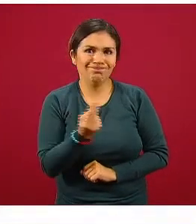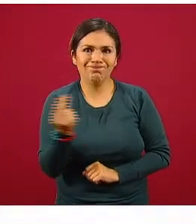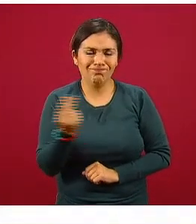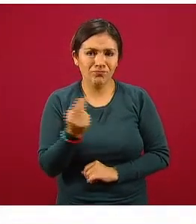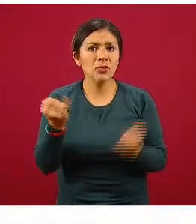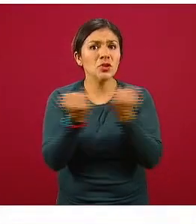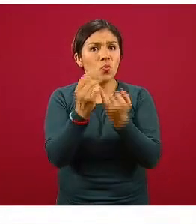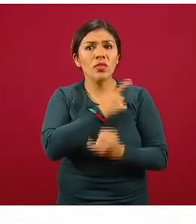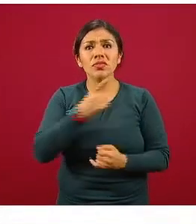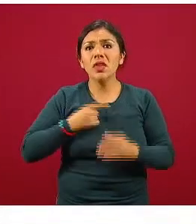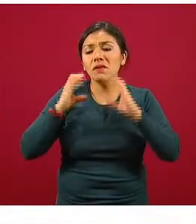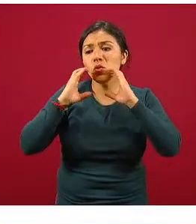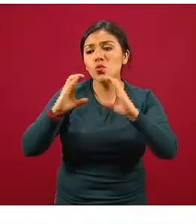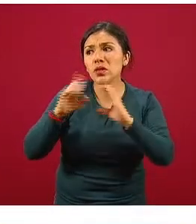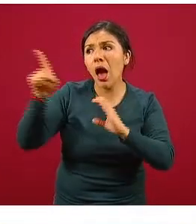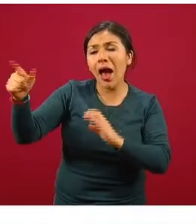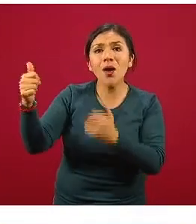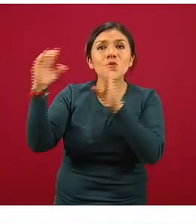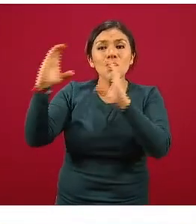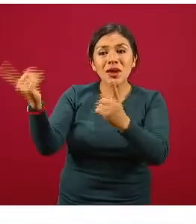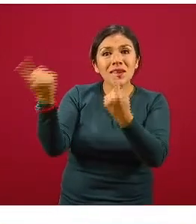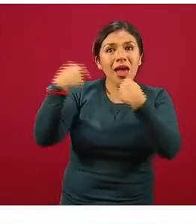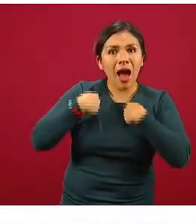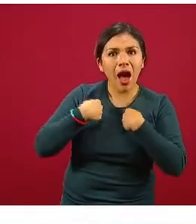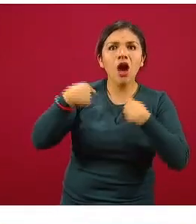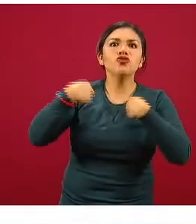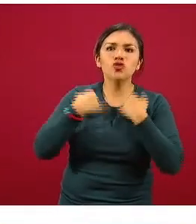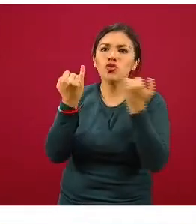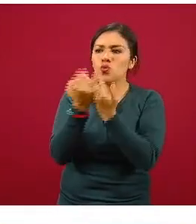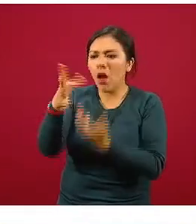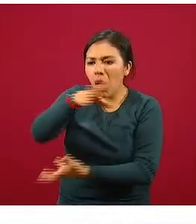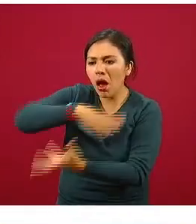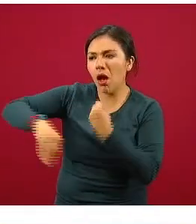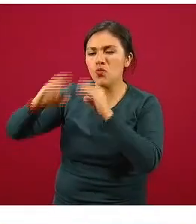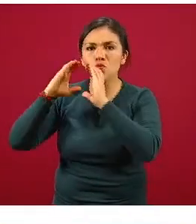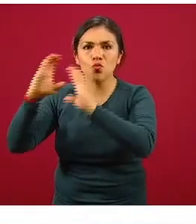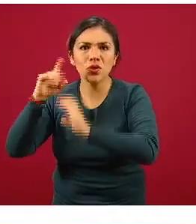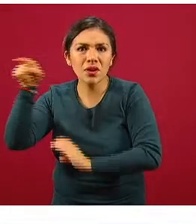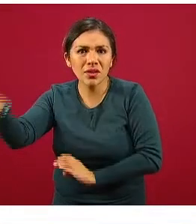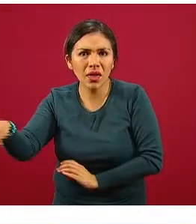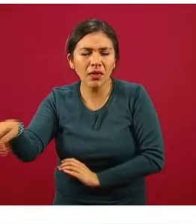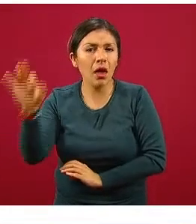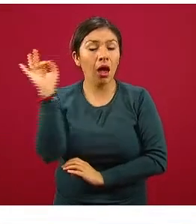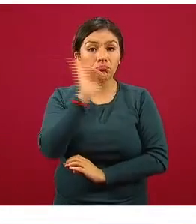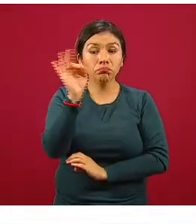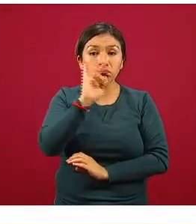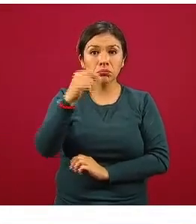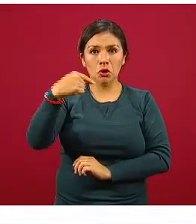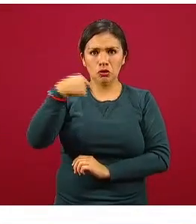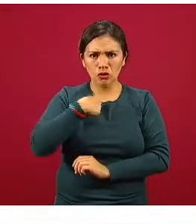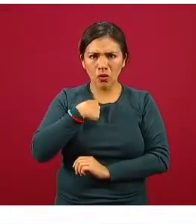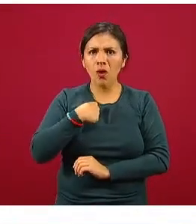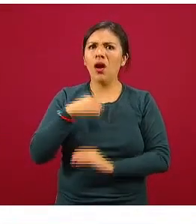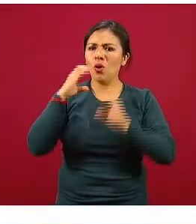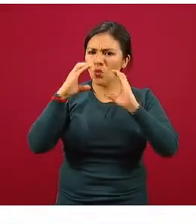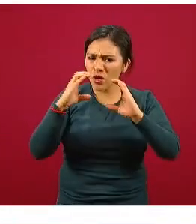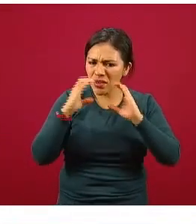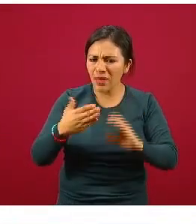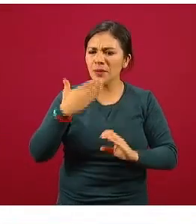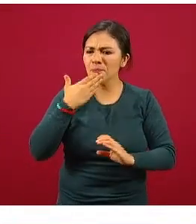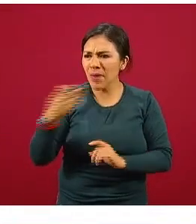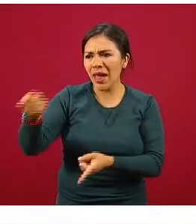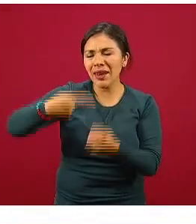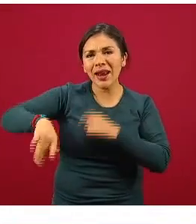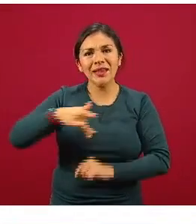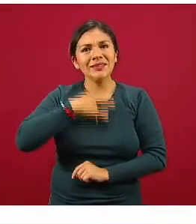también tenemos que cuidar a quien nos cuide, también implica una inversión, ya que si nosotros promovemos el bienestar de